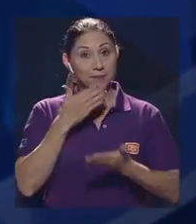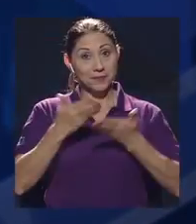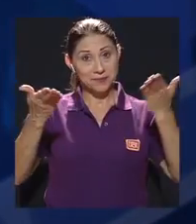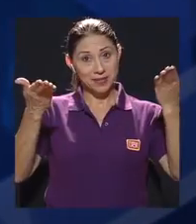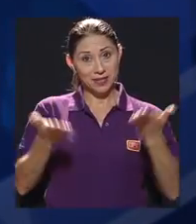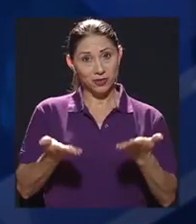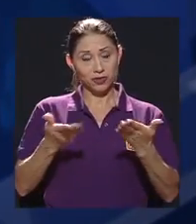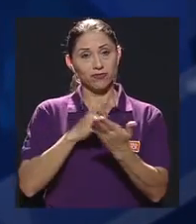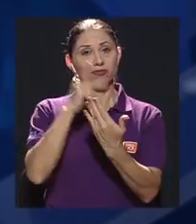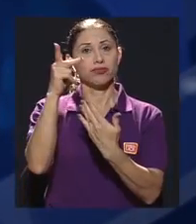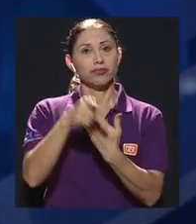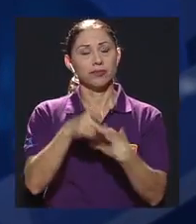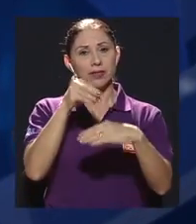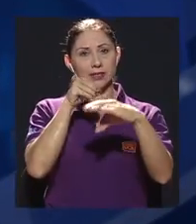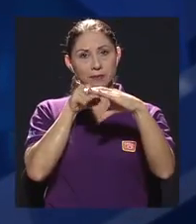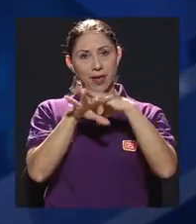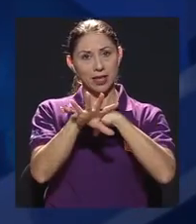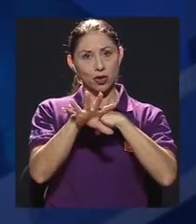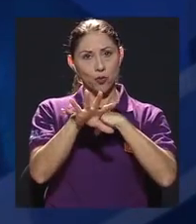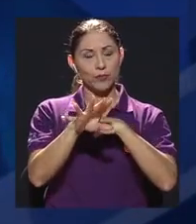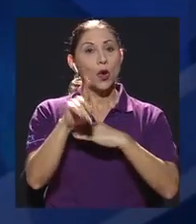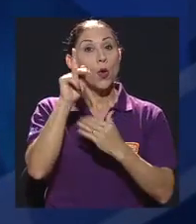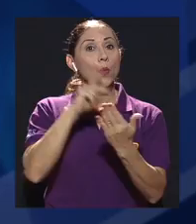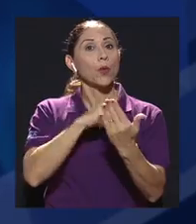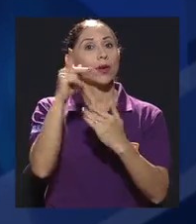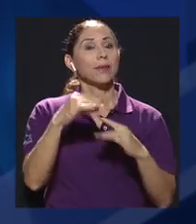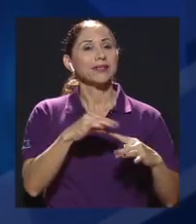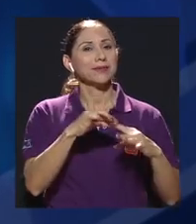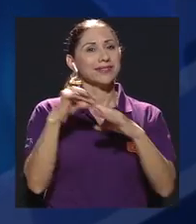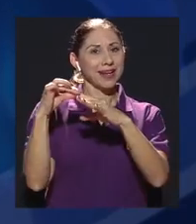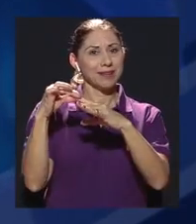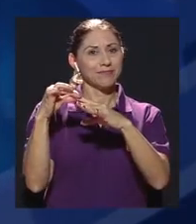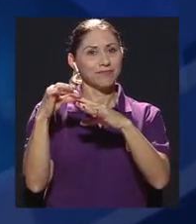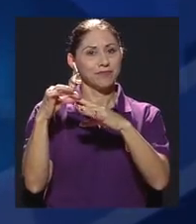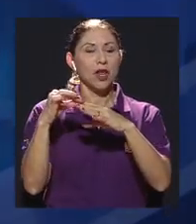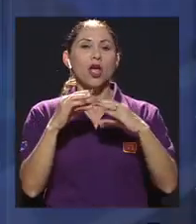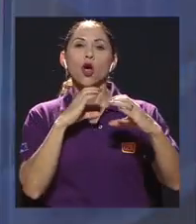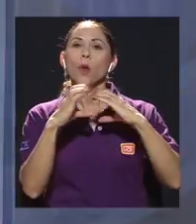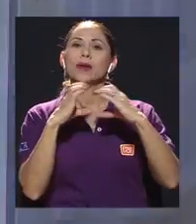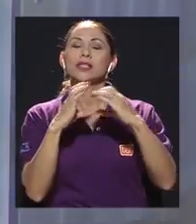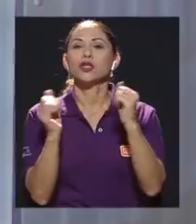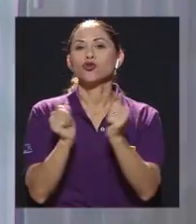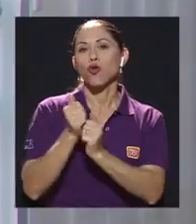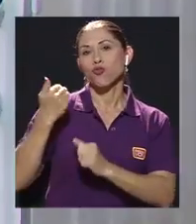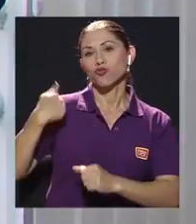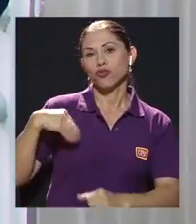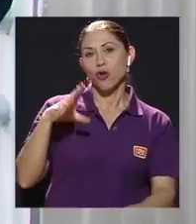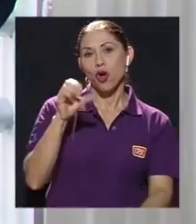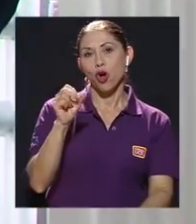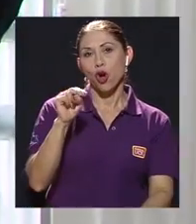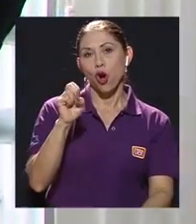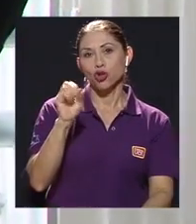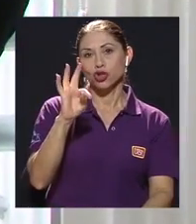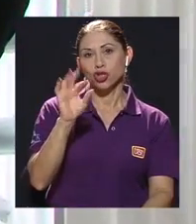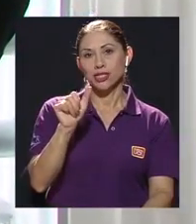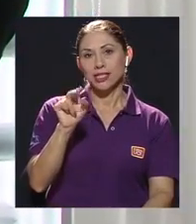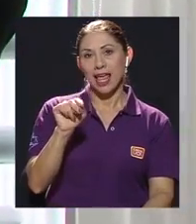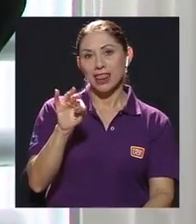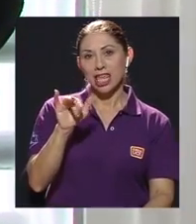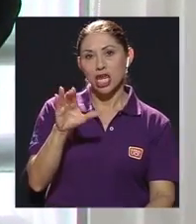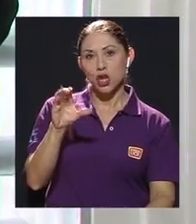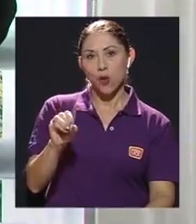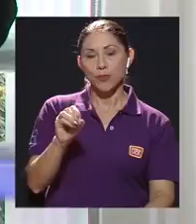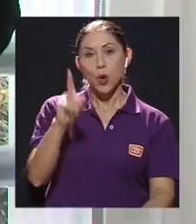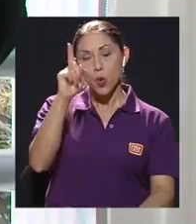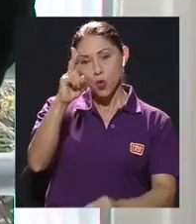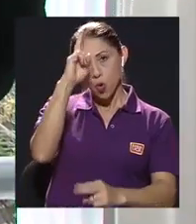Bienvenidos a la Telerevista Espectro, a un programa especial, Conversaciones con Constantino. Es un homenaje al